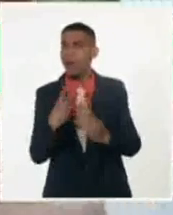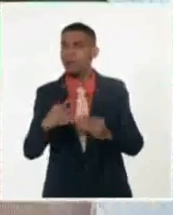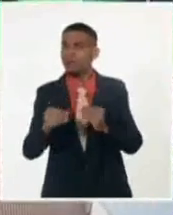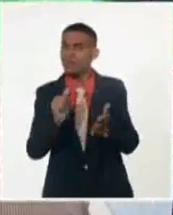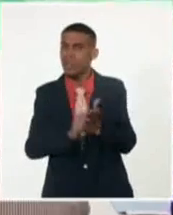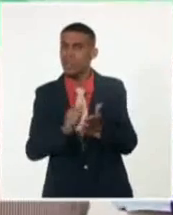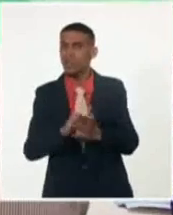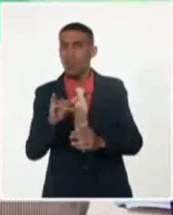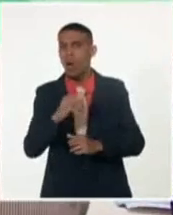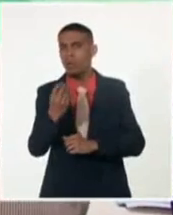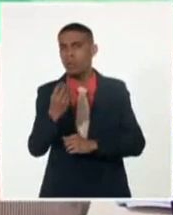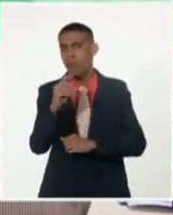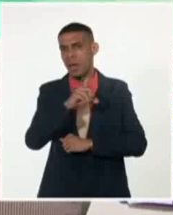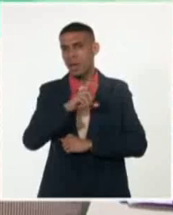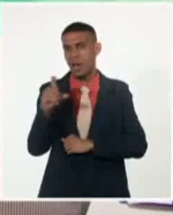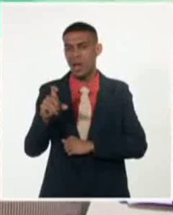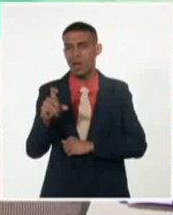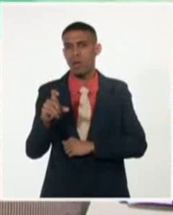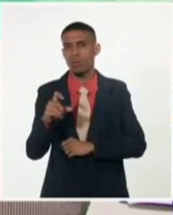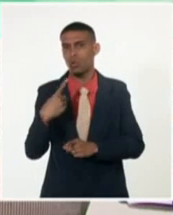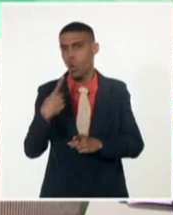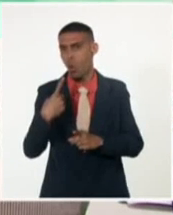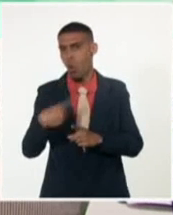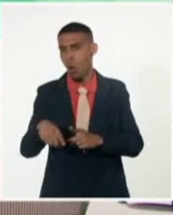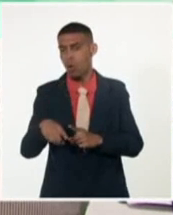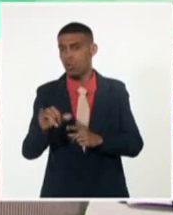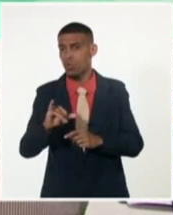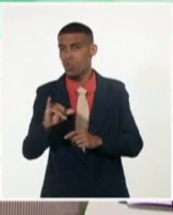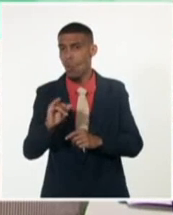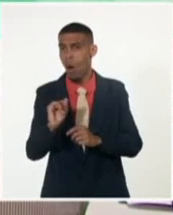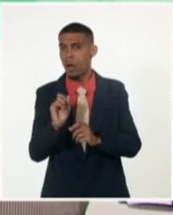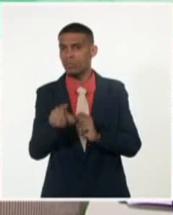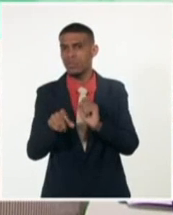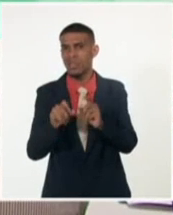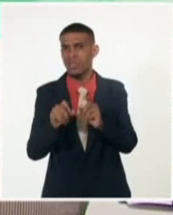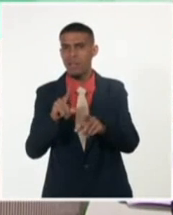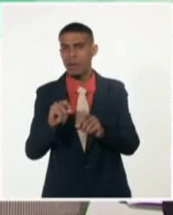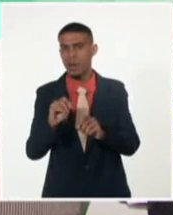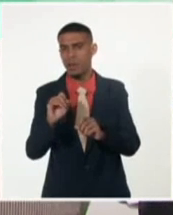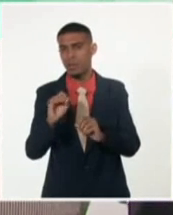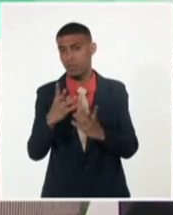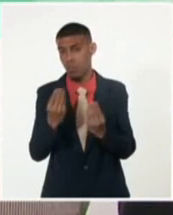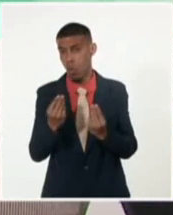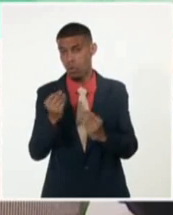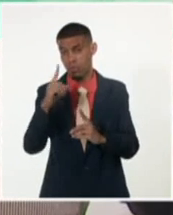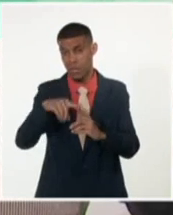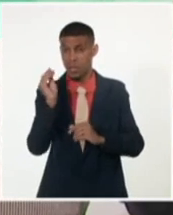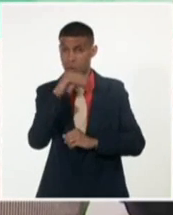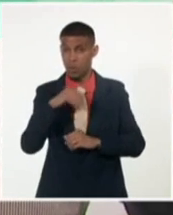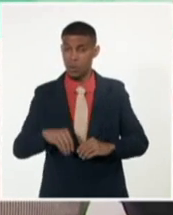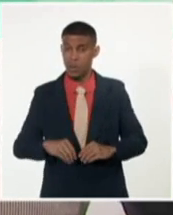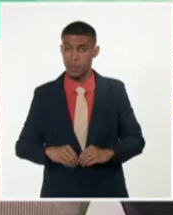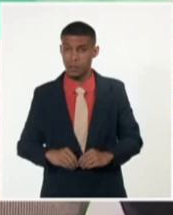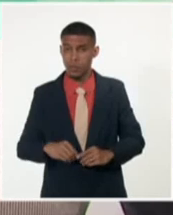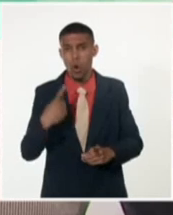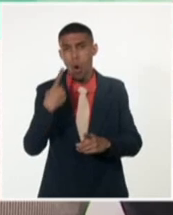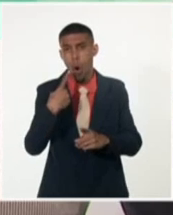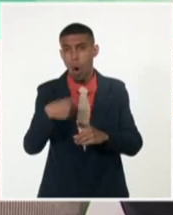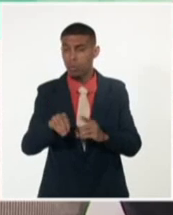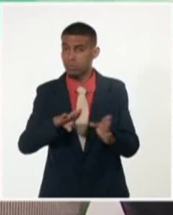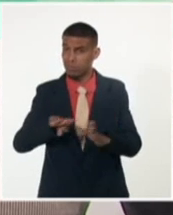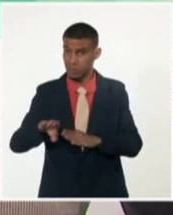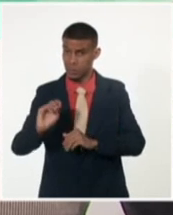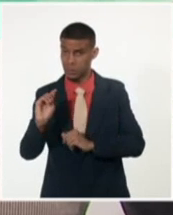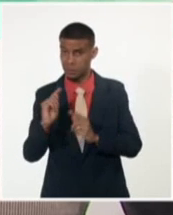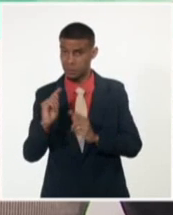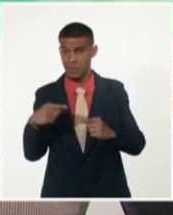mercados, creación de capacidades y transferencias de tecnología. Urge además el establecimiento